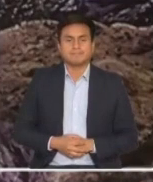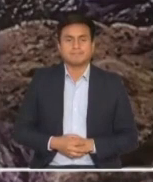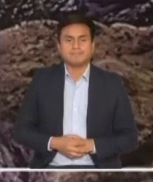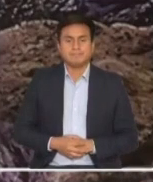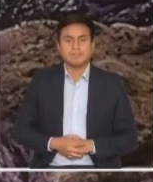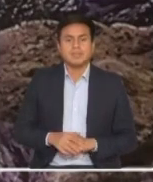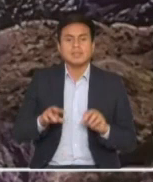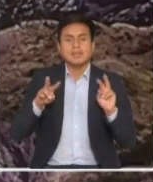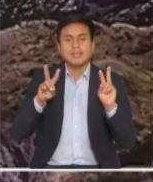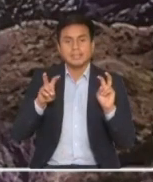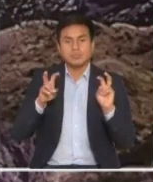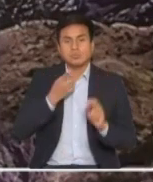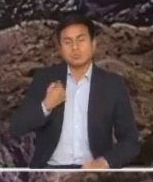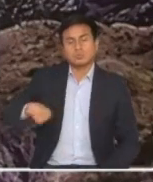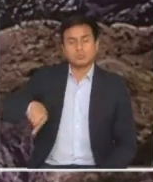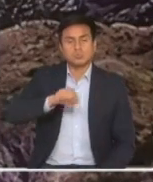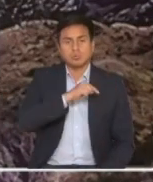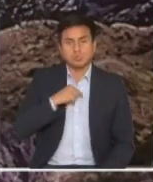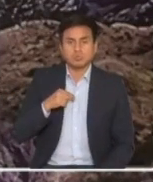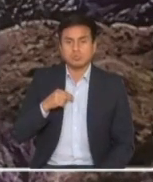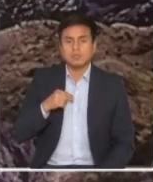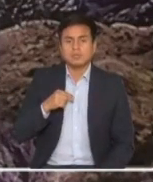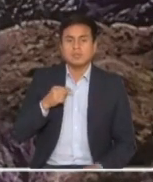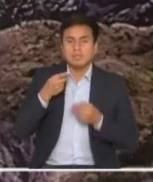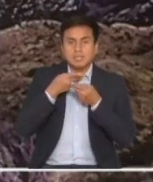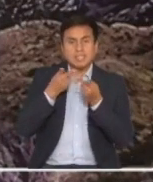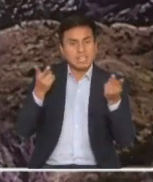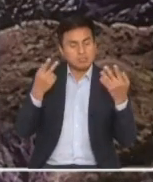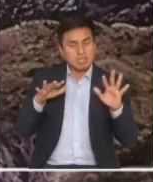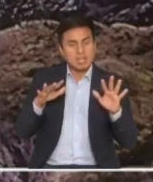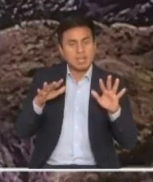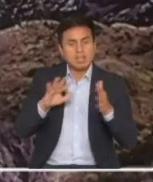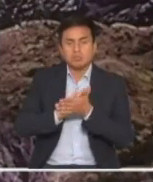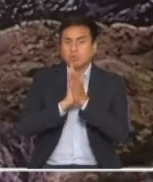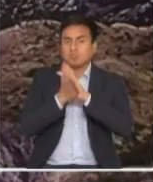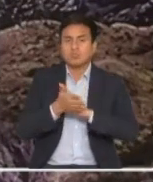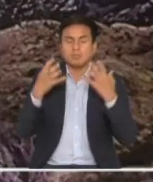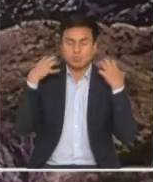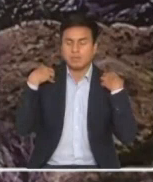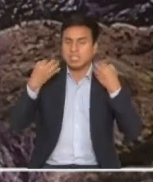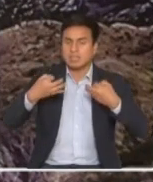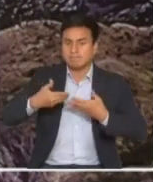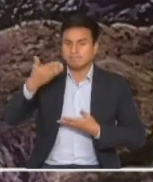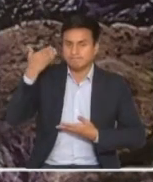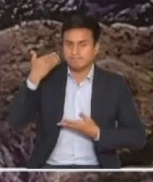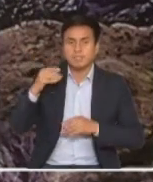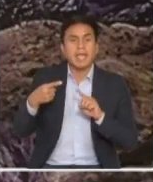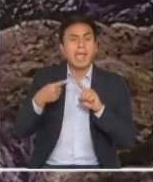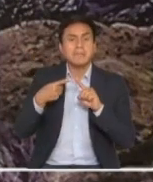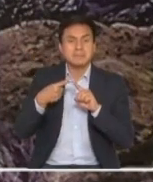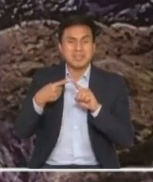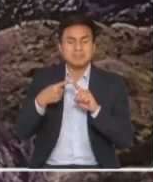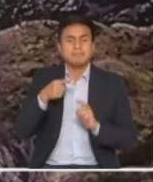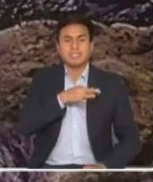miren esto Nosotros hemos eh sostenido declaraciones con total y absoluta responsabilidad primero